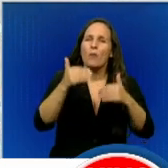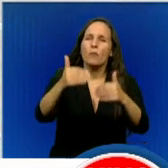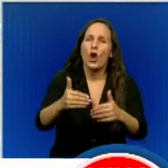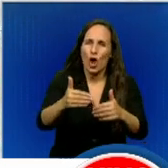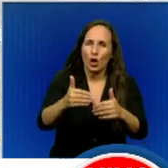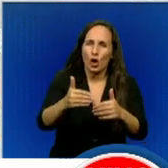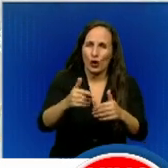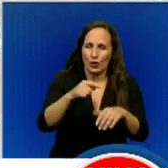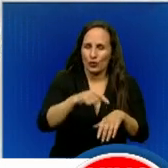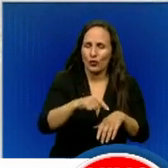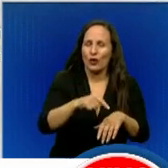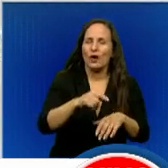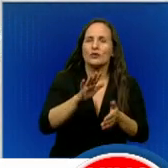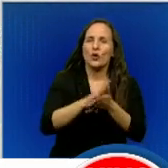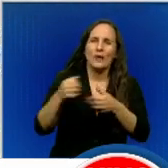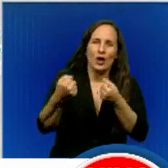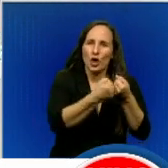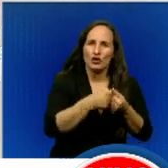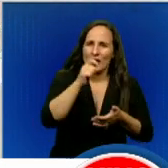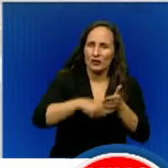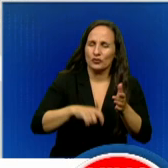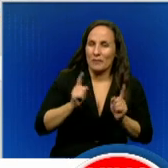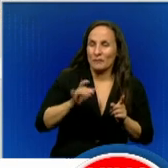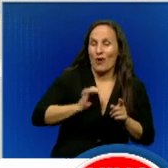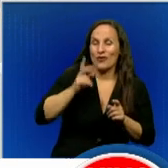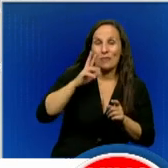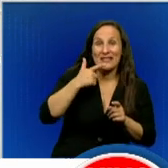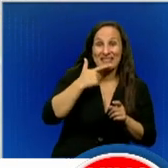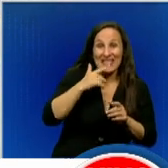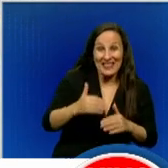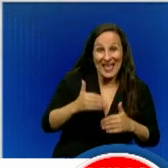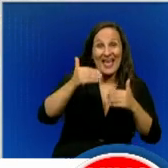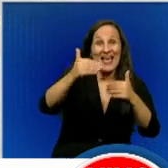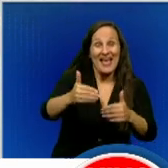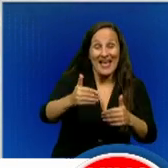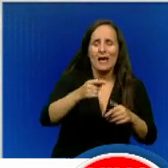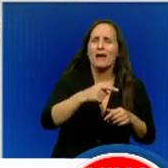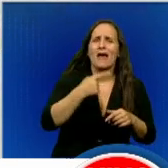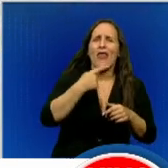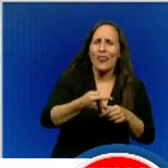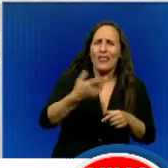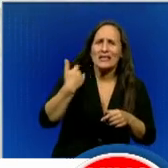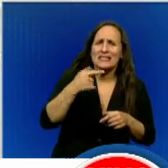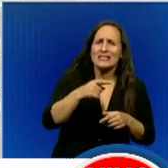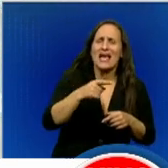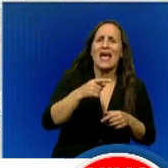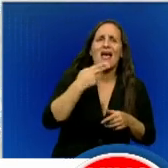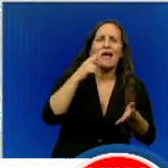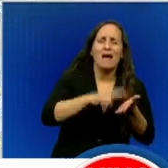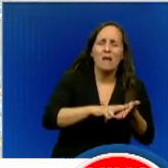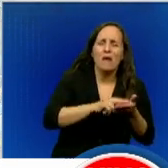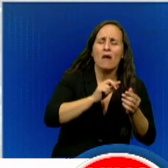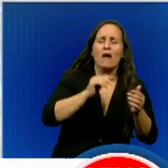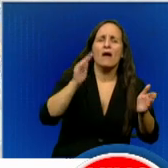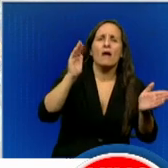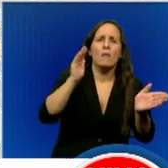no aplicación del consenso fiscal del 2017 que establecía esta baja gradual